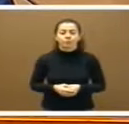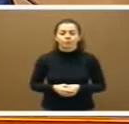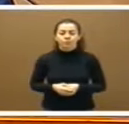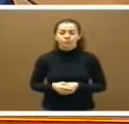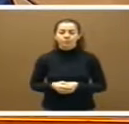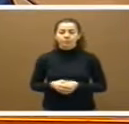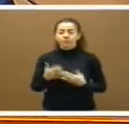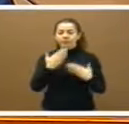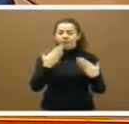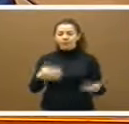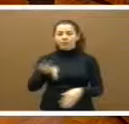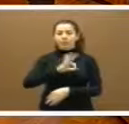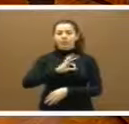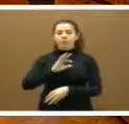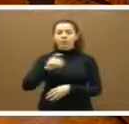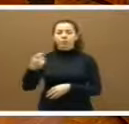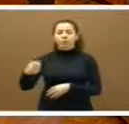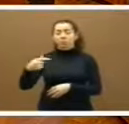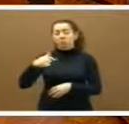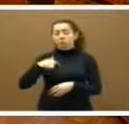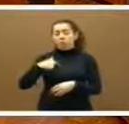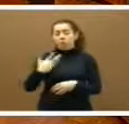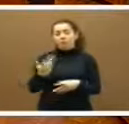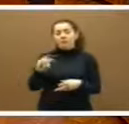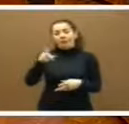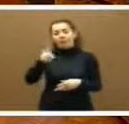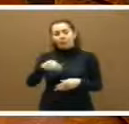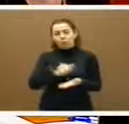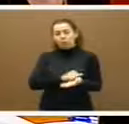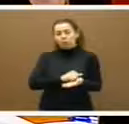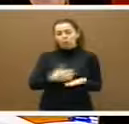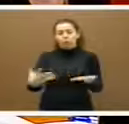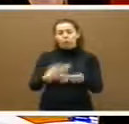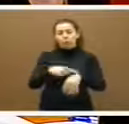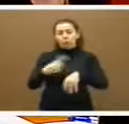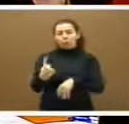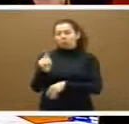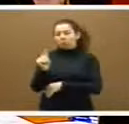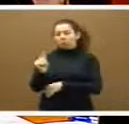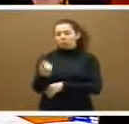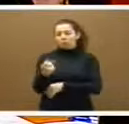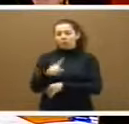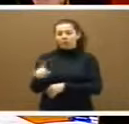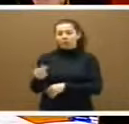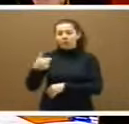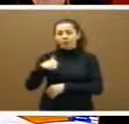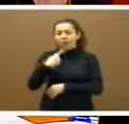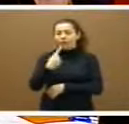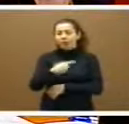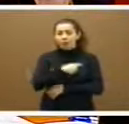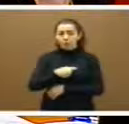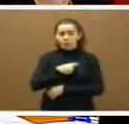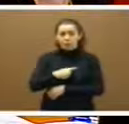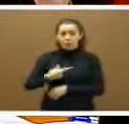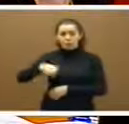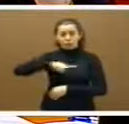SEÑOR gracias, señor presidente. No utilizaré tampoco el minuto, no agotaré el tiempo. Decirle que en comisión ya dijimos al